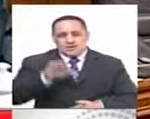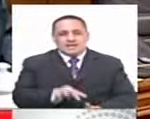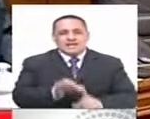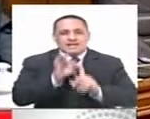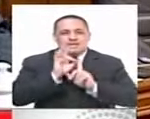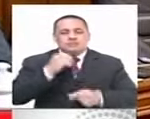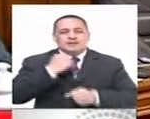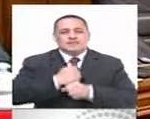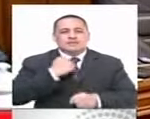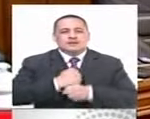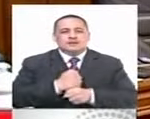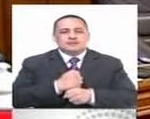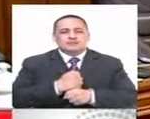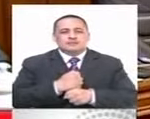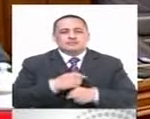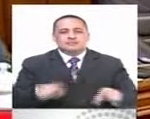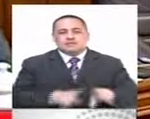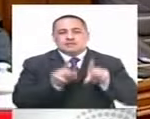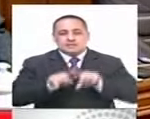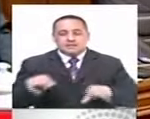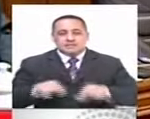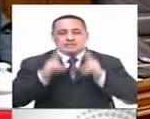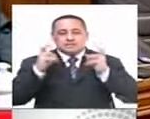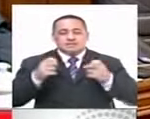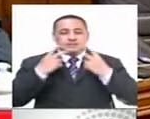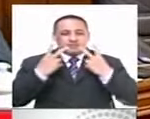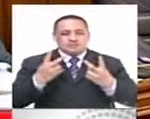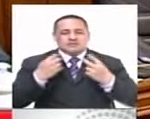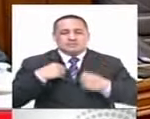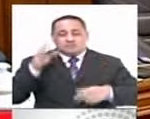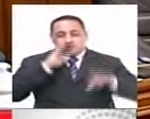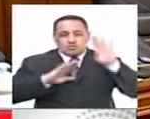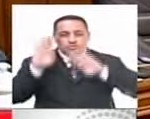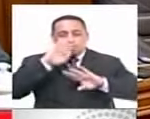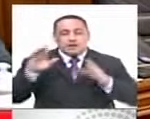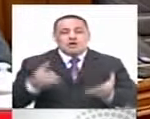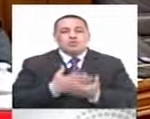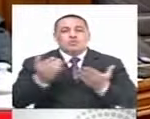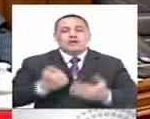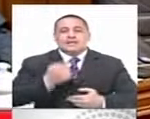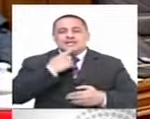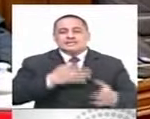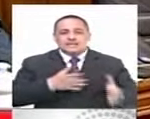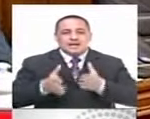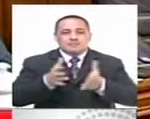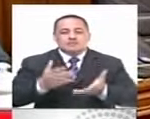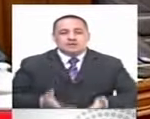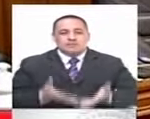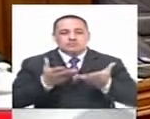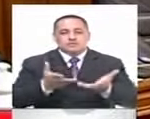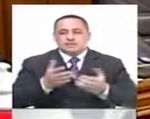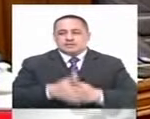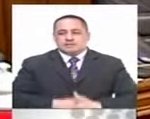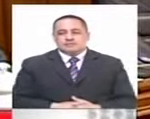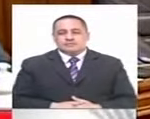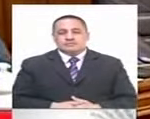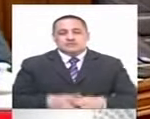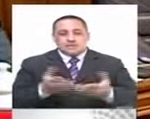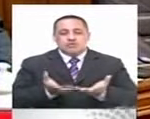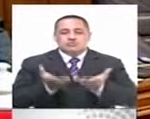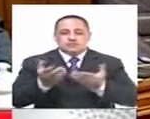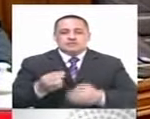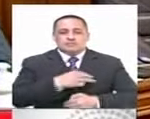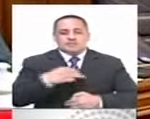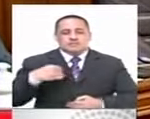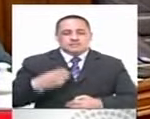trabajar. En esta situación, preocupa cuál sería el rumbo que le vamos a dar. Y a usted, señora